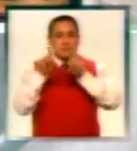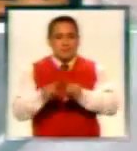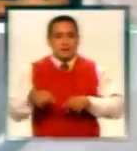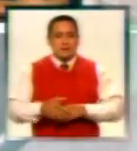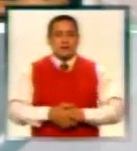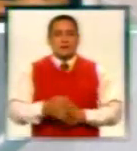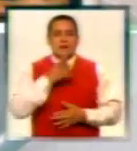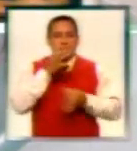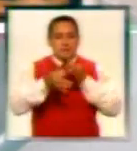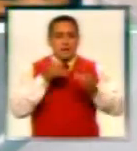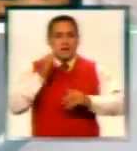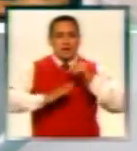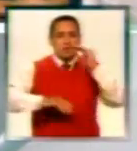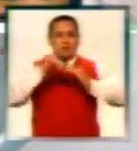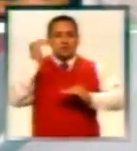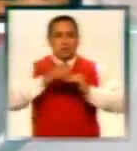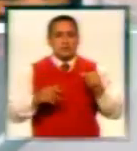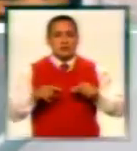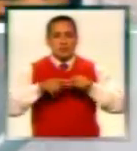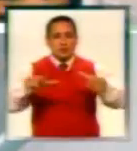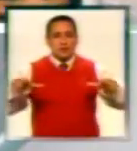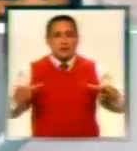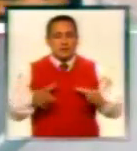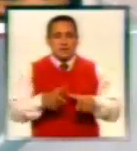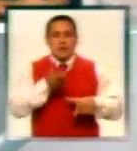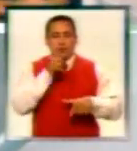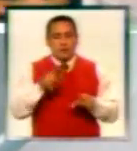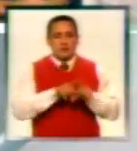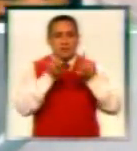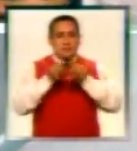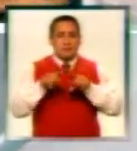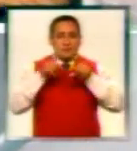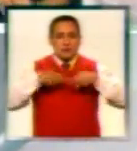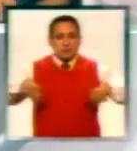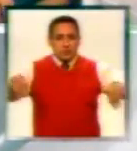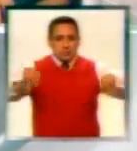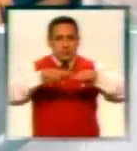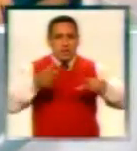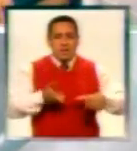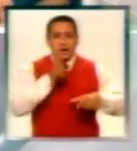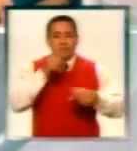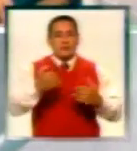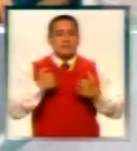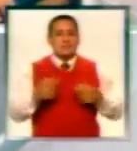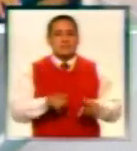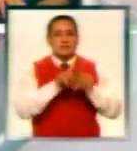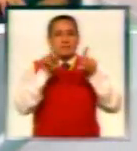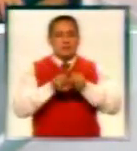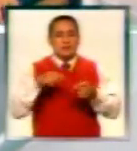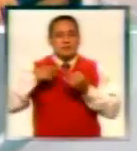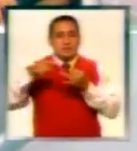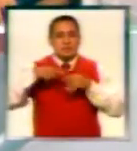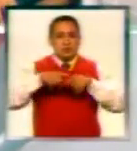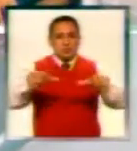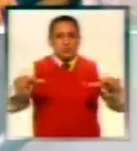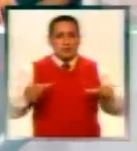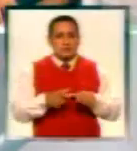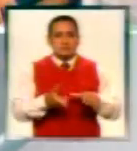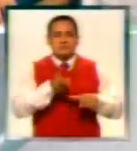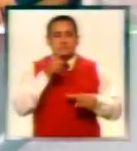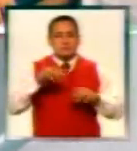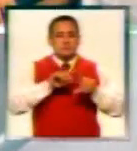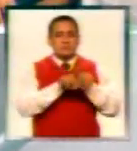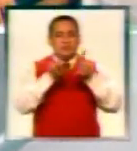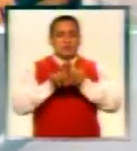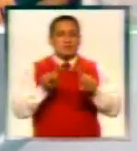¿no?, es la construcción de reservorios. Pero estos reservorios deben tener además canales de irrigación, si no,